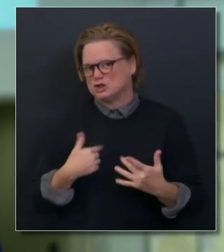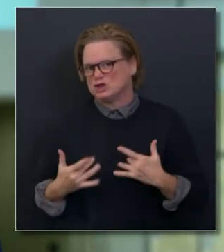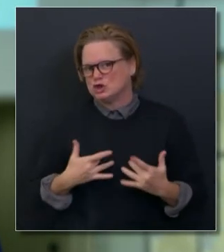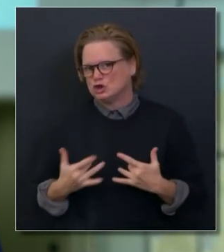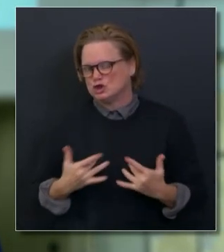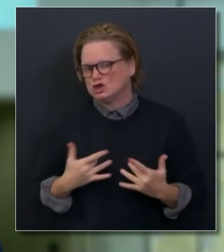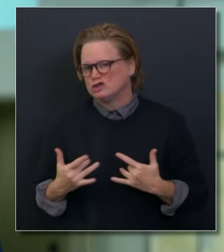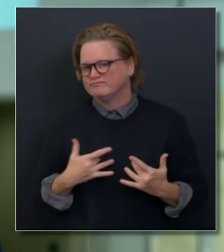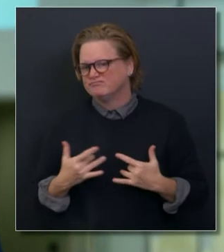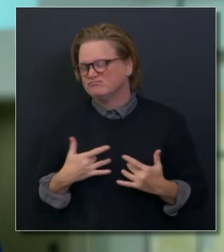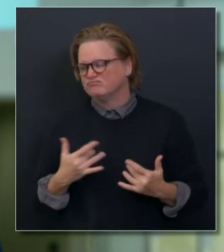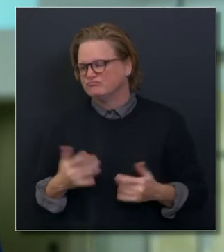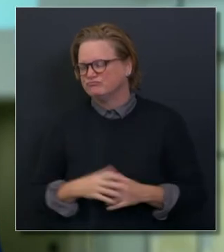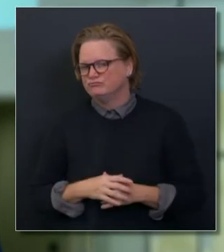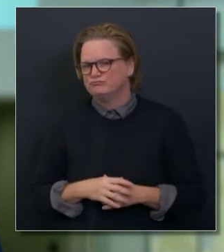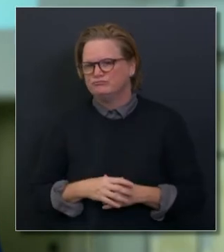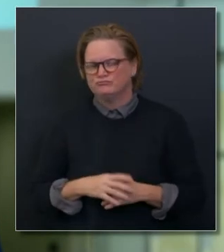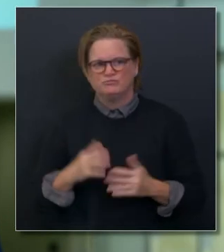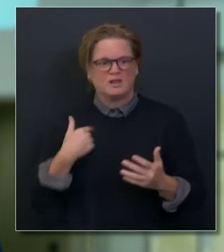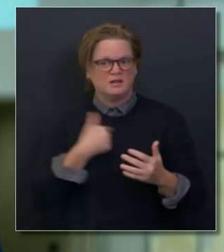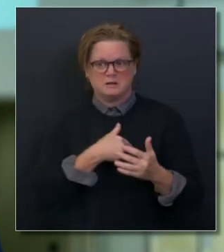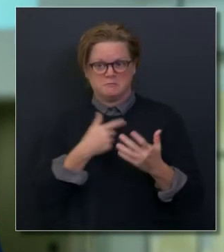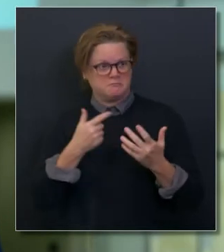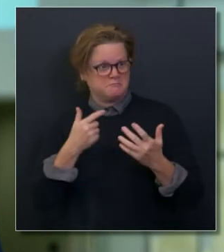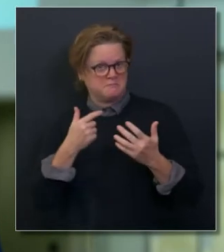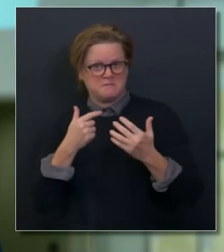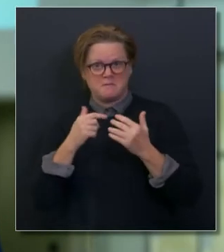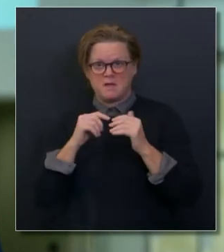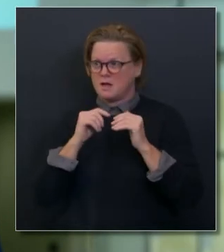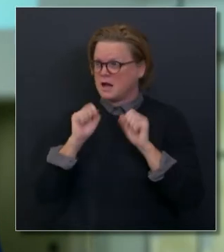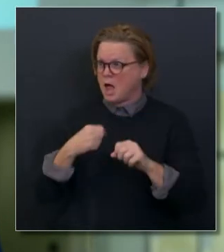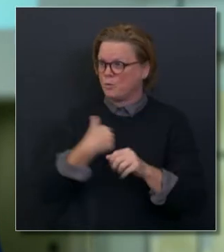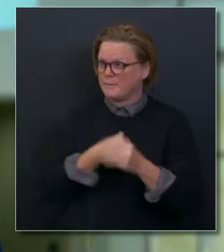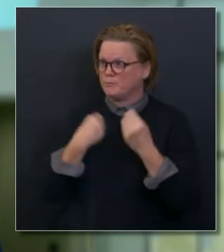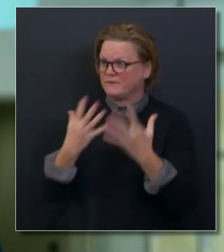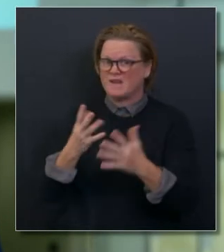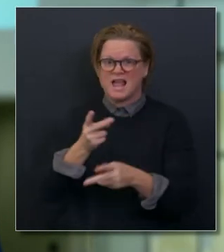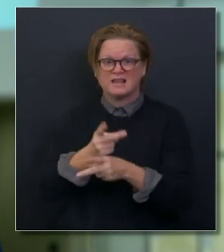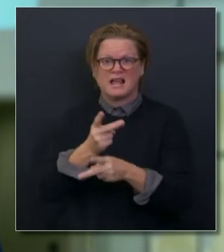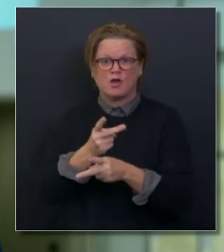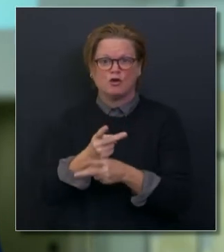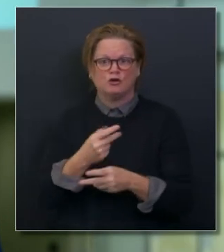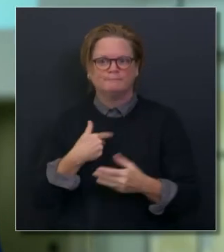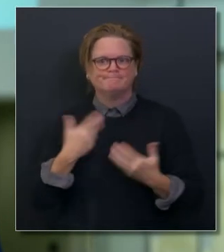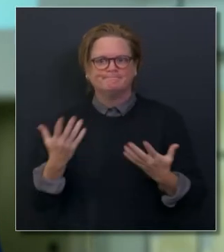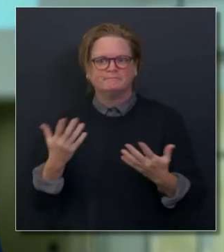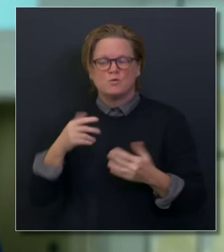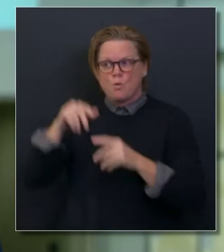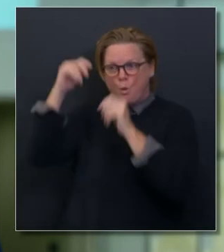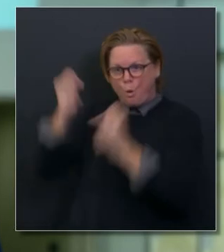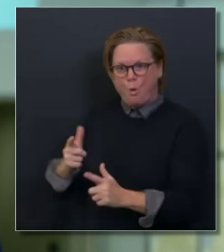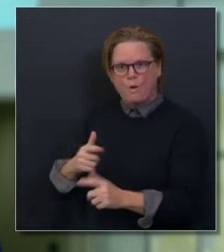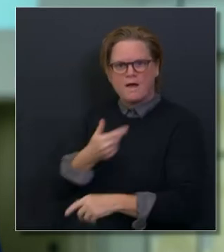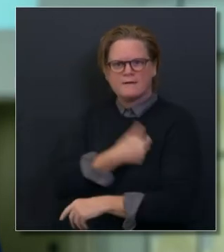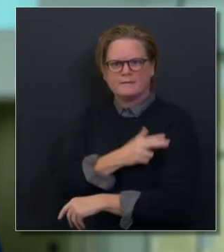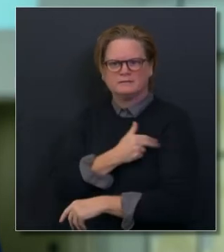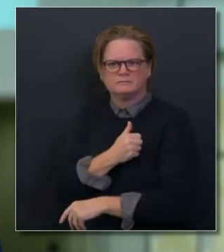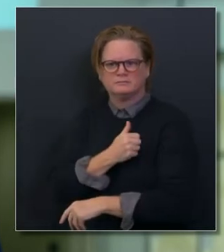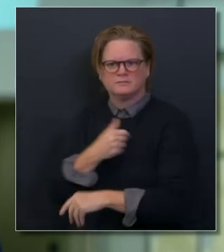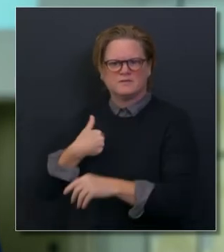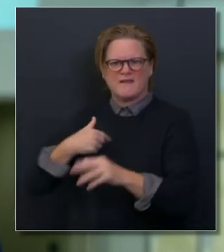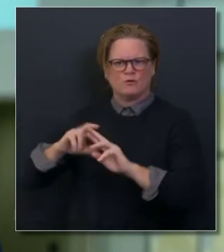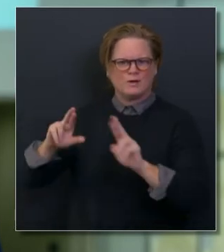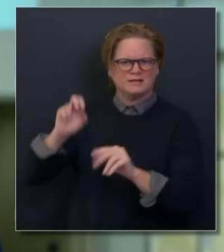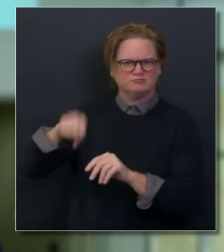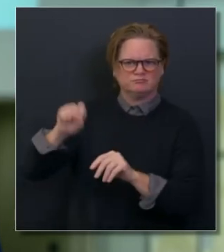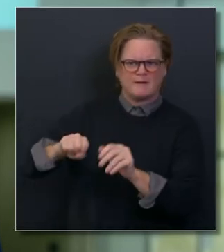de brindar el mismo nivel de cuidados de alta calidad, pero los hospitales han estado planeando